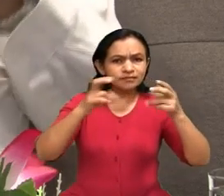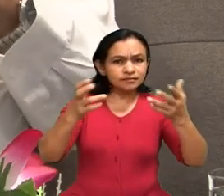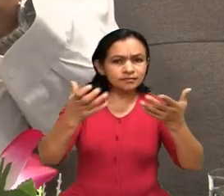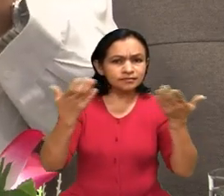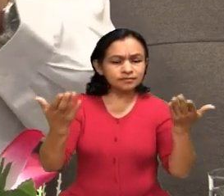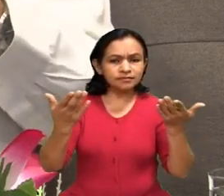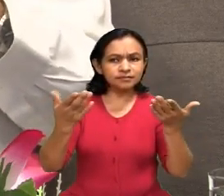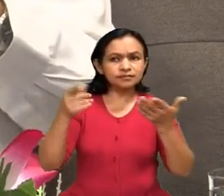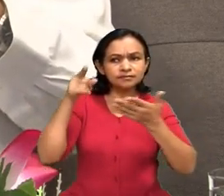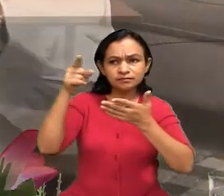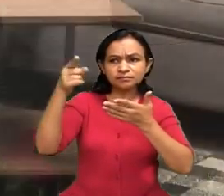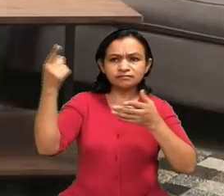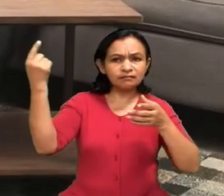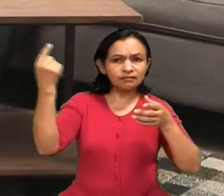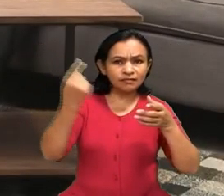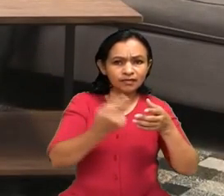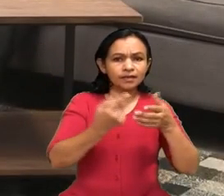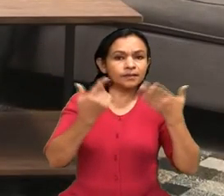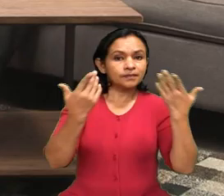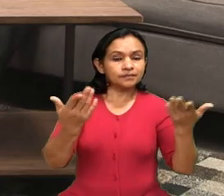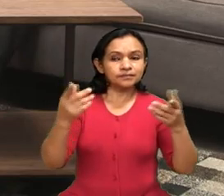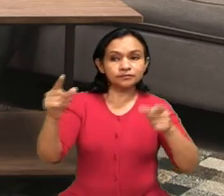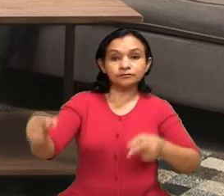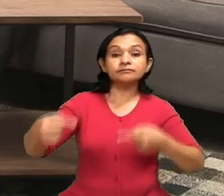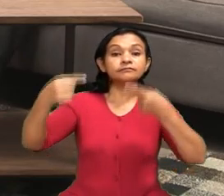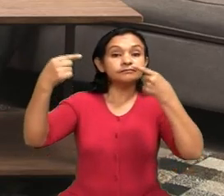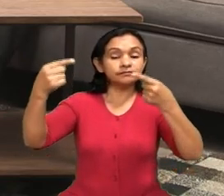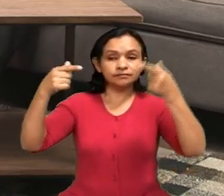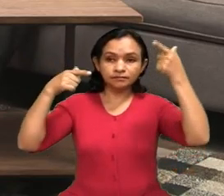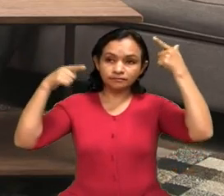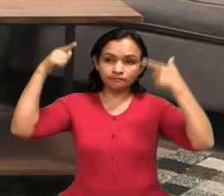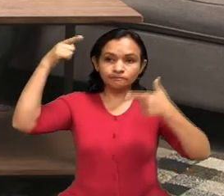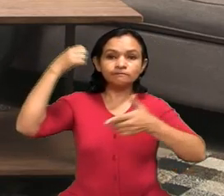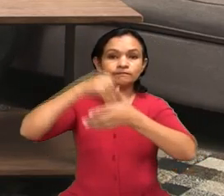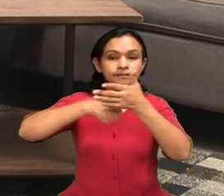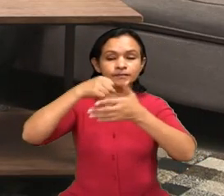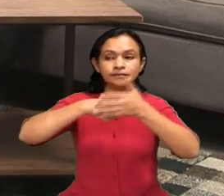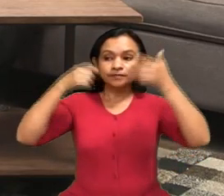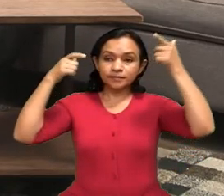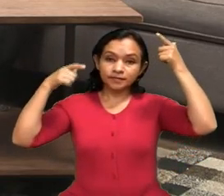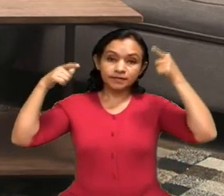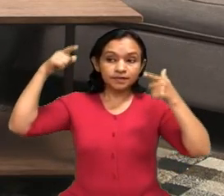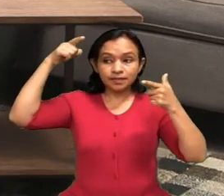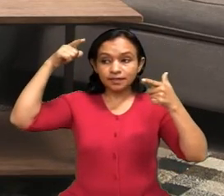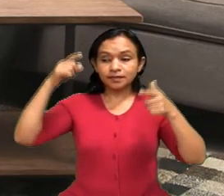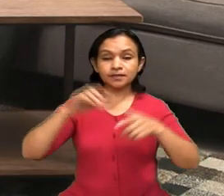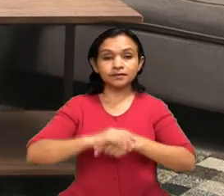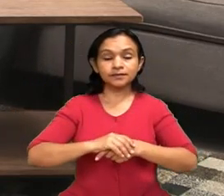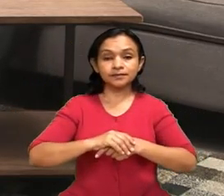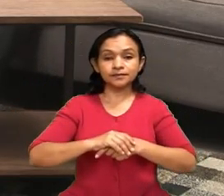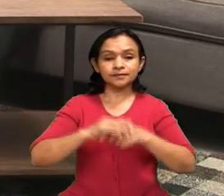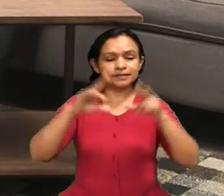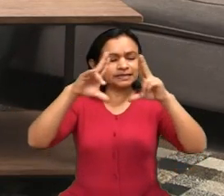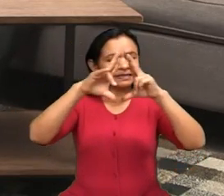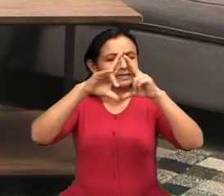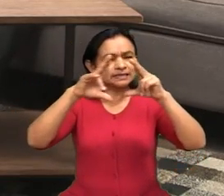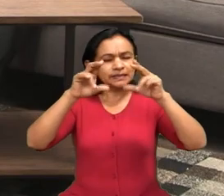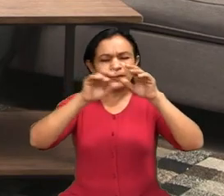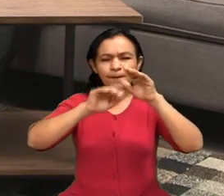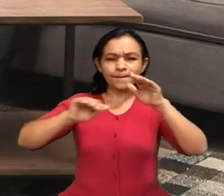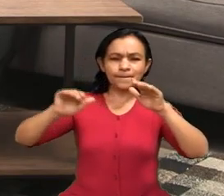llamando a la intervención. Y fue contra los que Sandino lucha. Ese Sandino que trasciende Nicaragua,